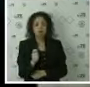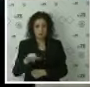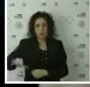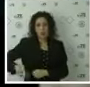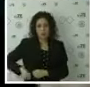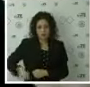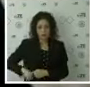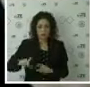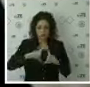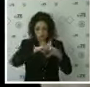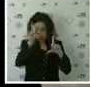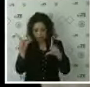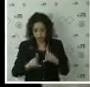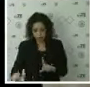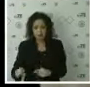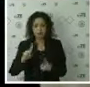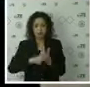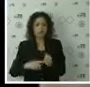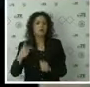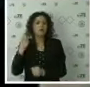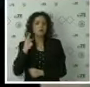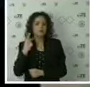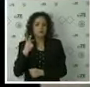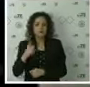del país. De mi parte es todo, gracias.